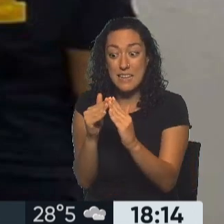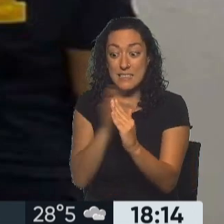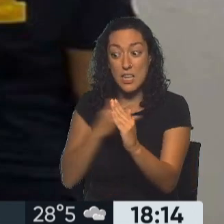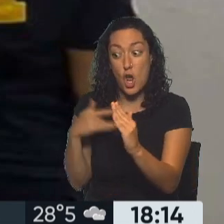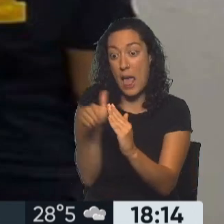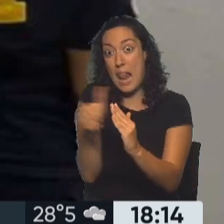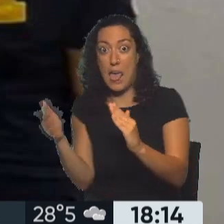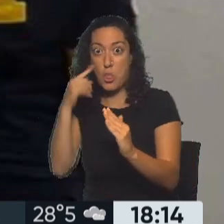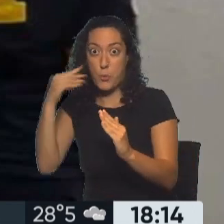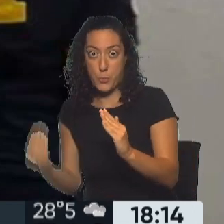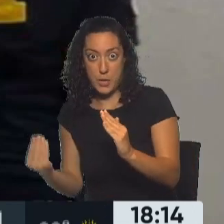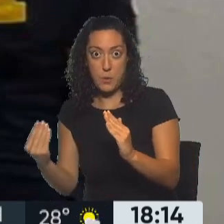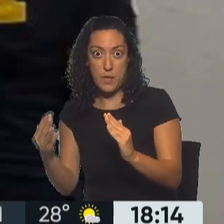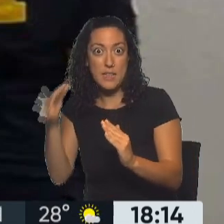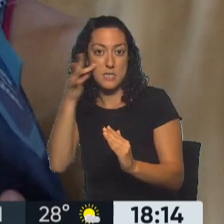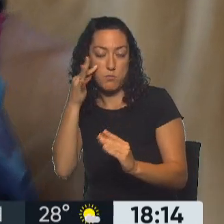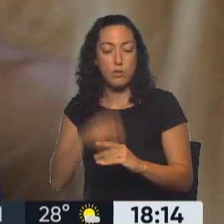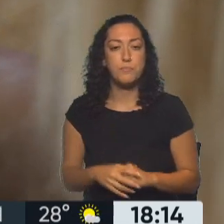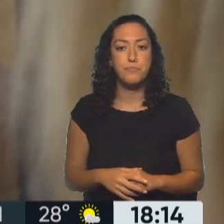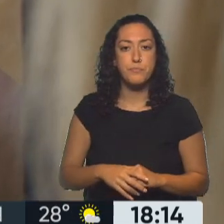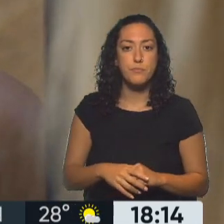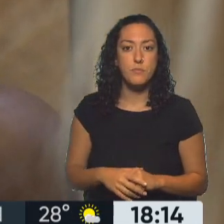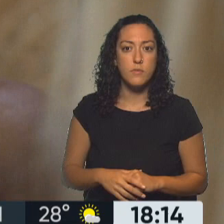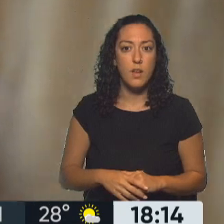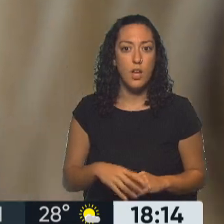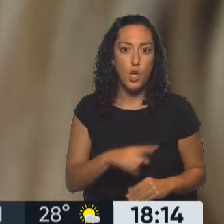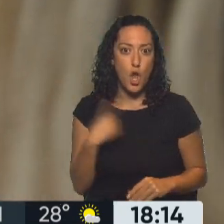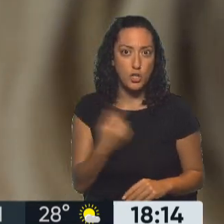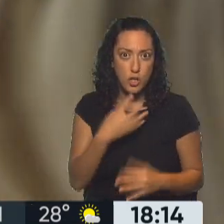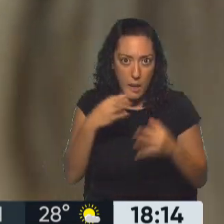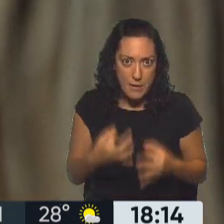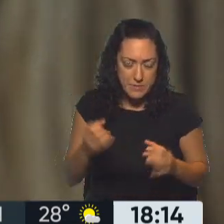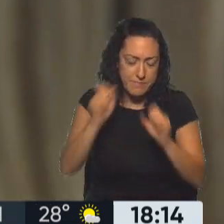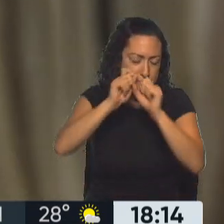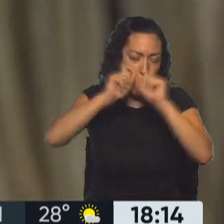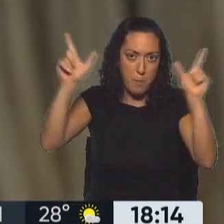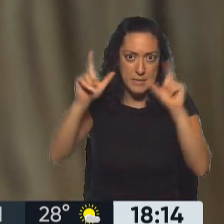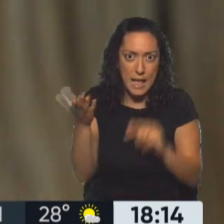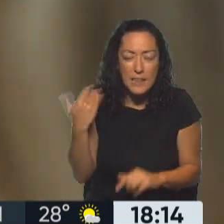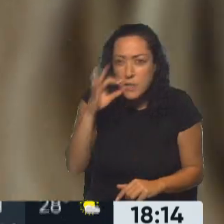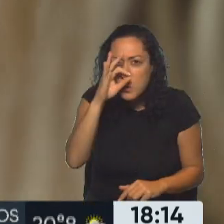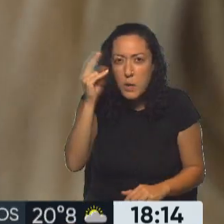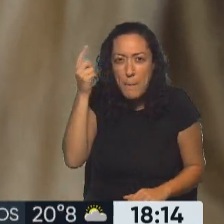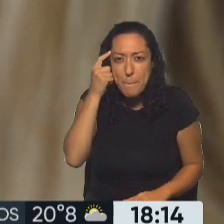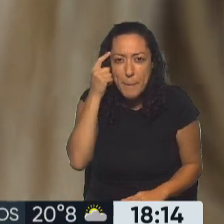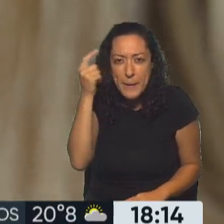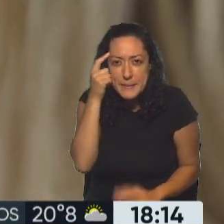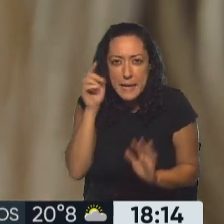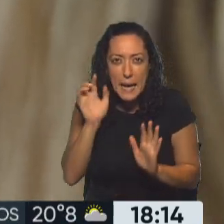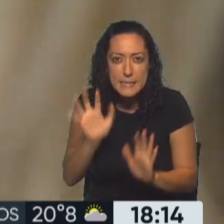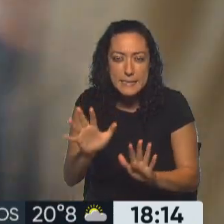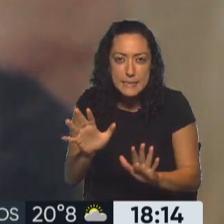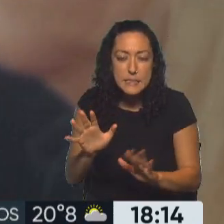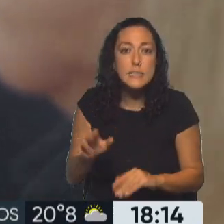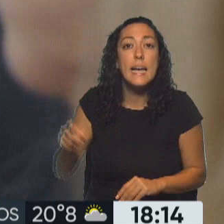Cristina de Vicentis. Esto nos decía. A nosotros nos sorprendió, nunca lo hubiésemos pensado. Si bien eran personas